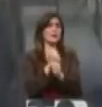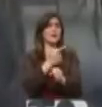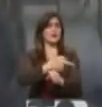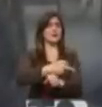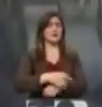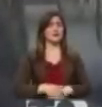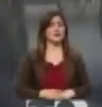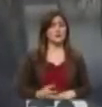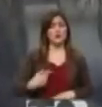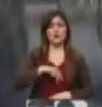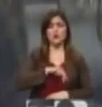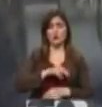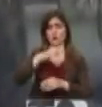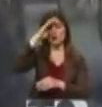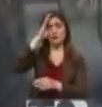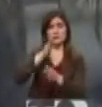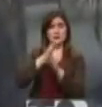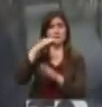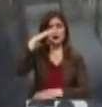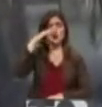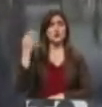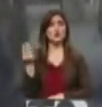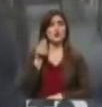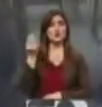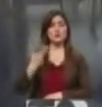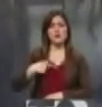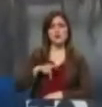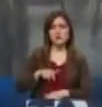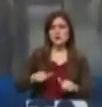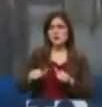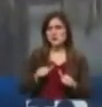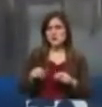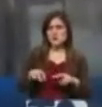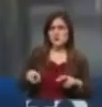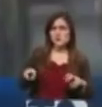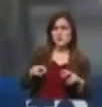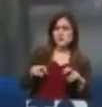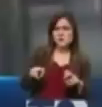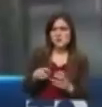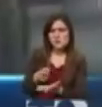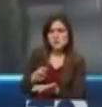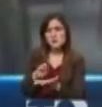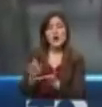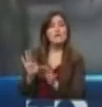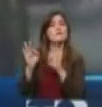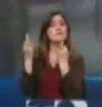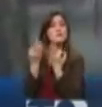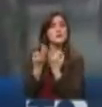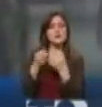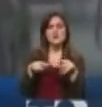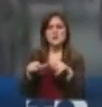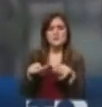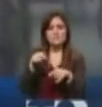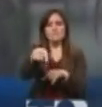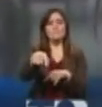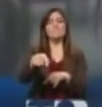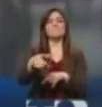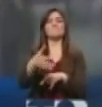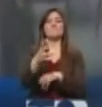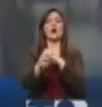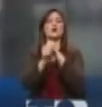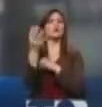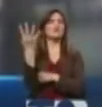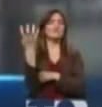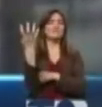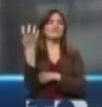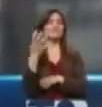Agentes de INAPEM, pues tras unas actividades y unas diligencias de inteligencia conjuntamente con los familiares, logran dar la ubicación de la menor de 14